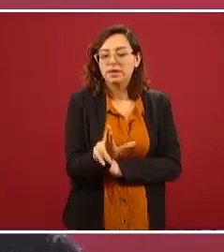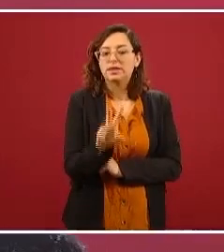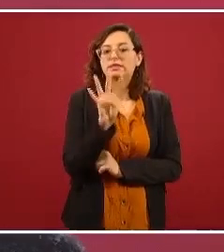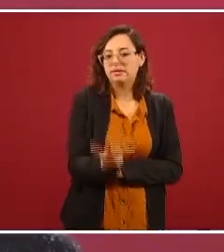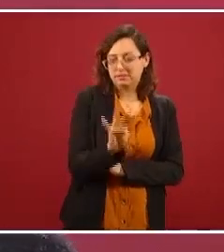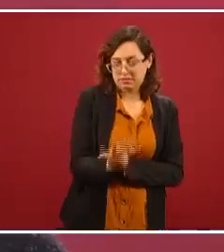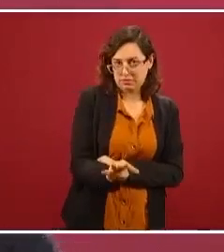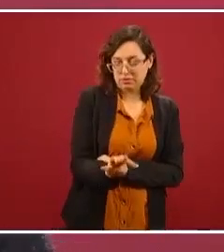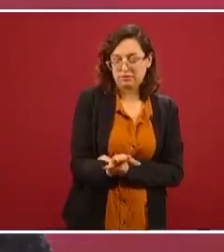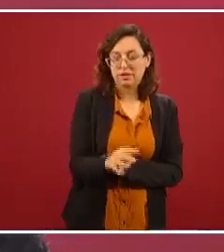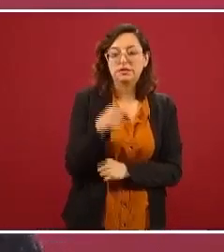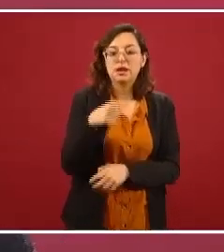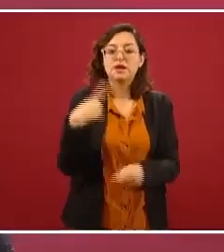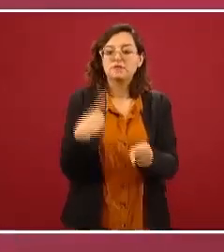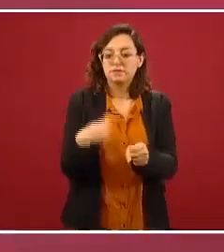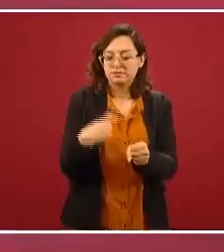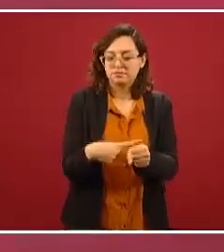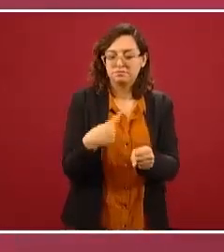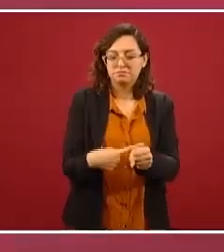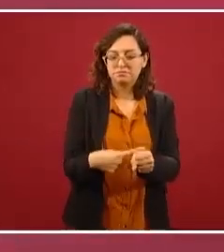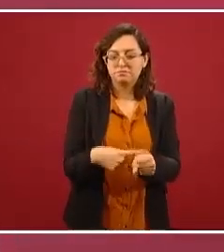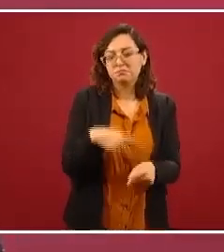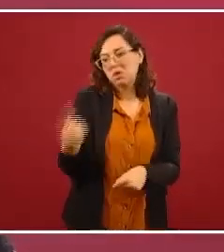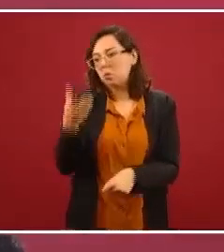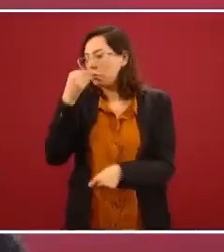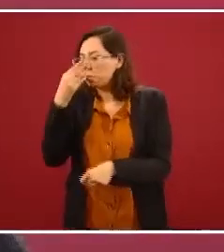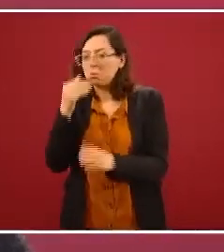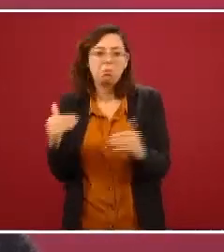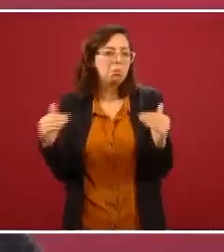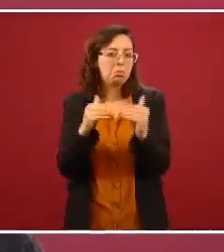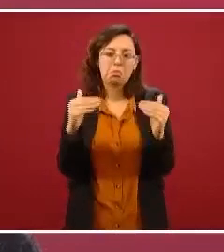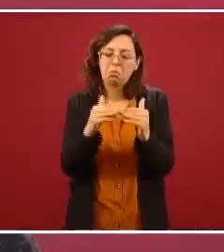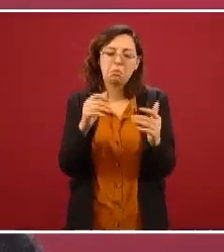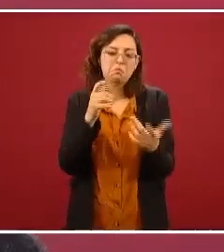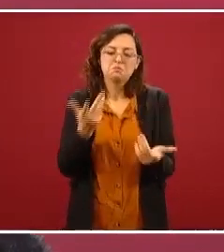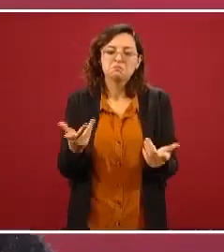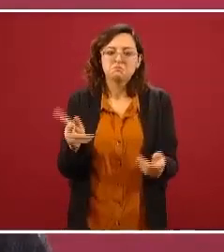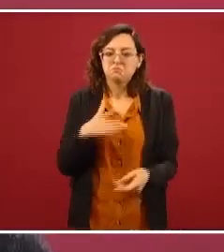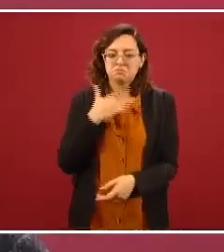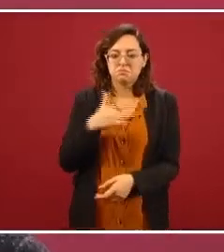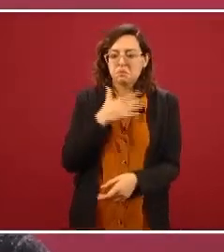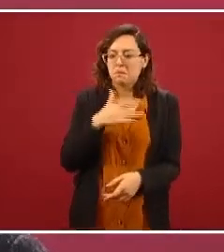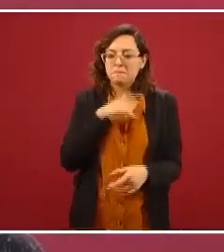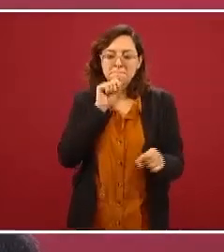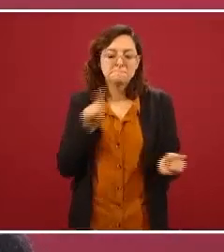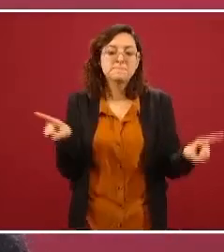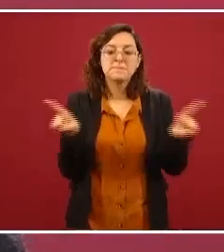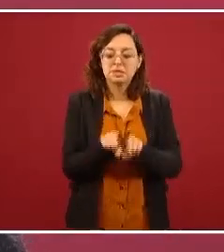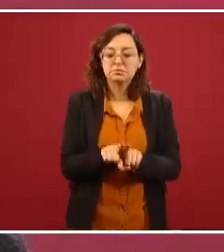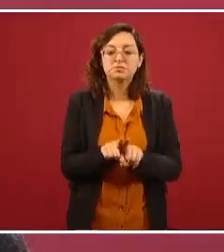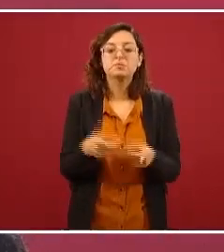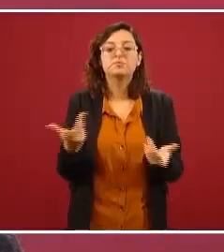COVID-19, que es una enfermedad indistinguible del catarro común, también en algunos casos puede dar